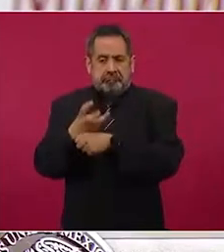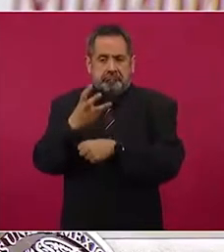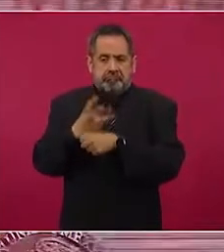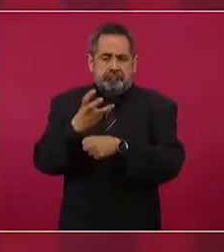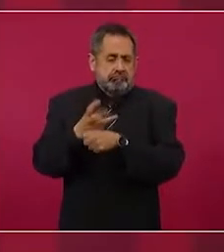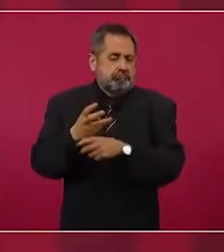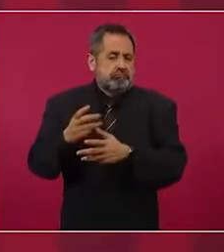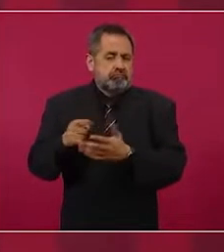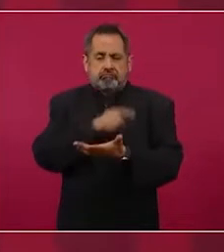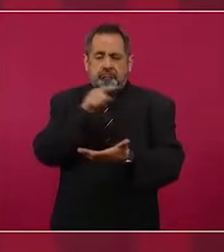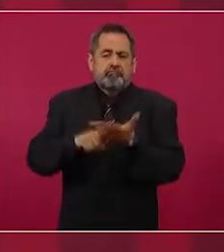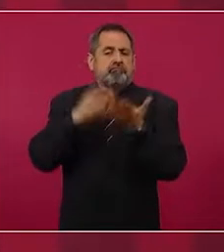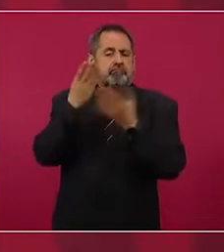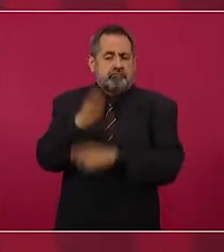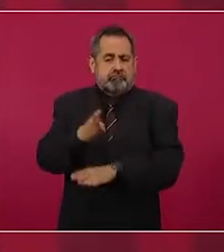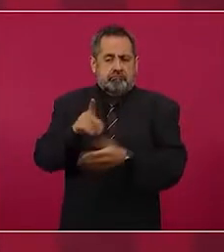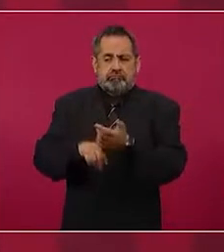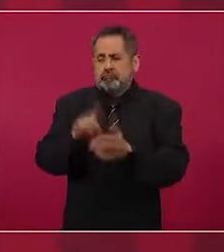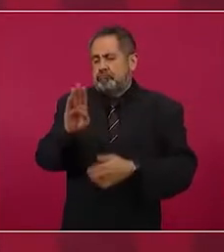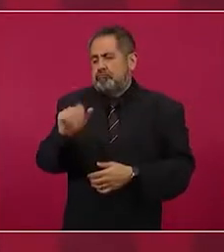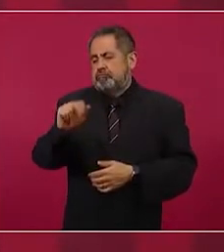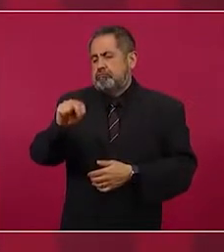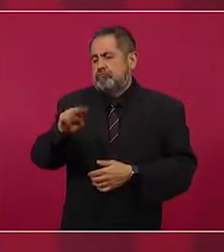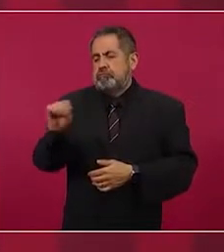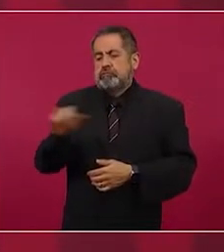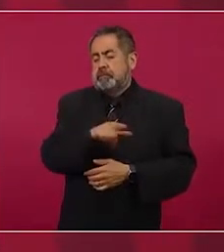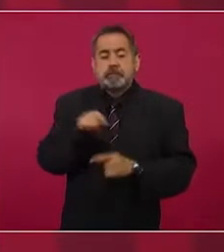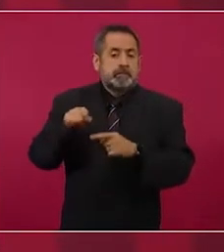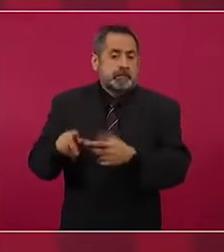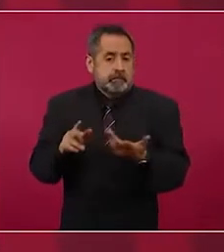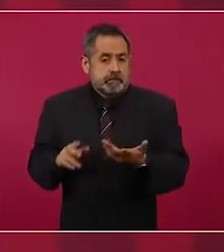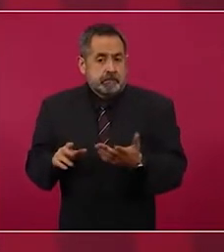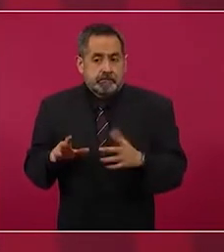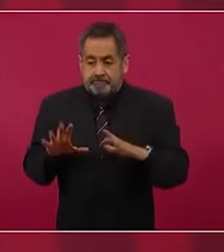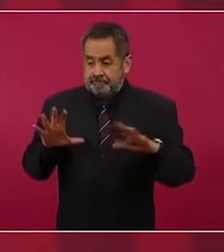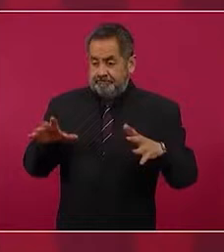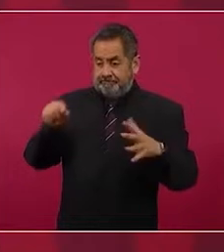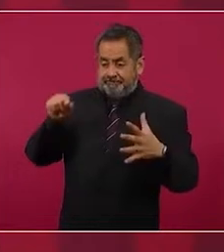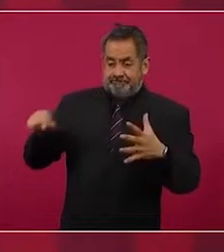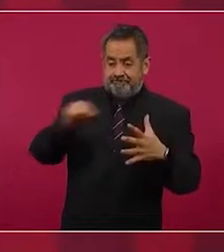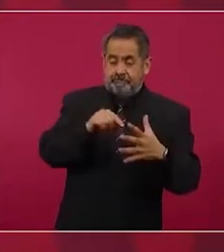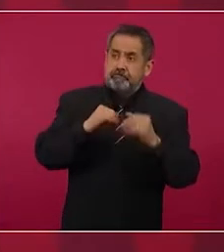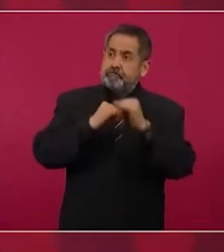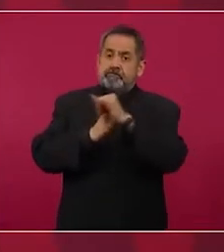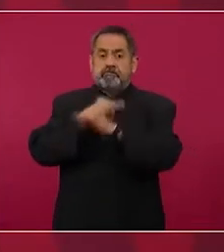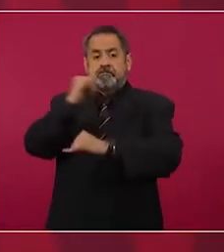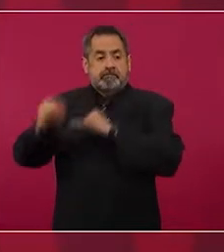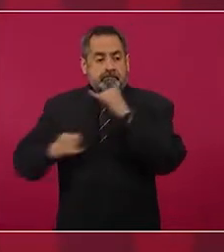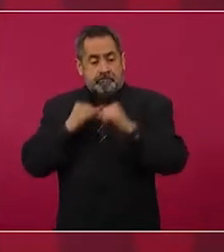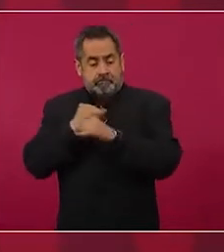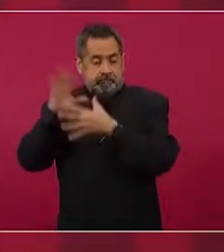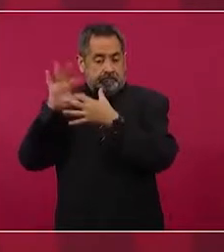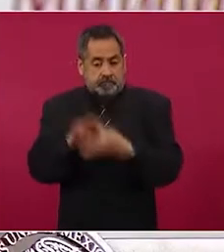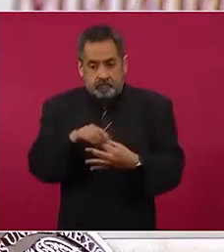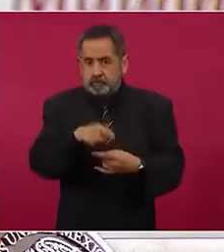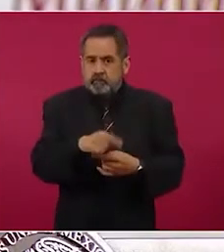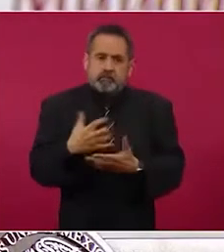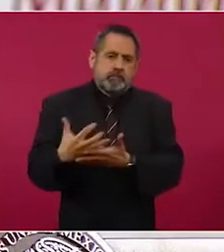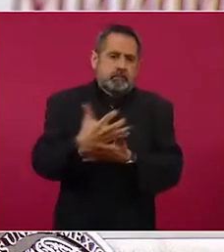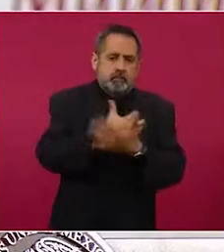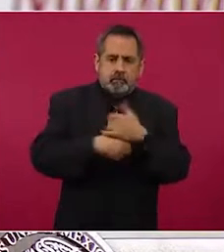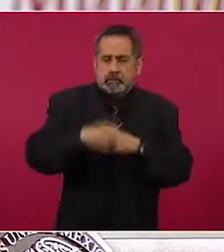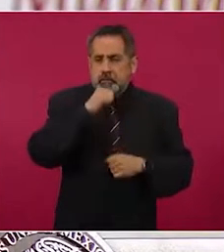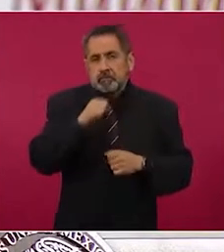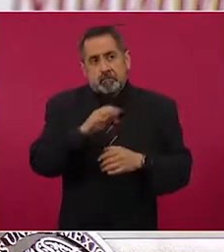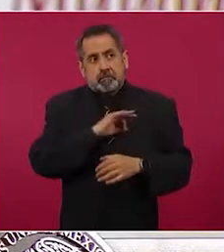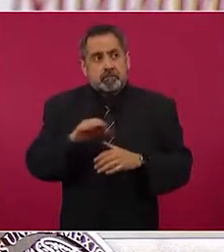Es una entidad bancaria que para el grupo internacional pues representa ganancias de